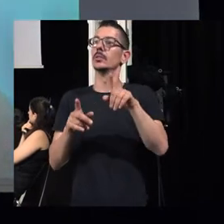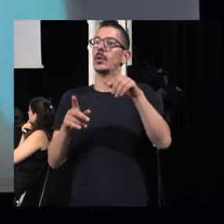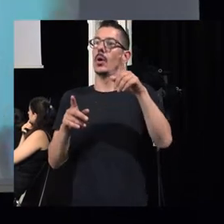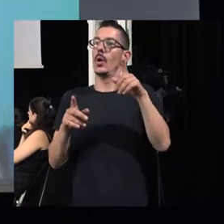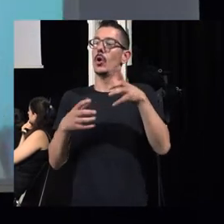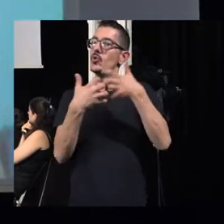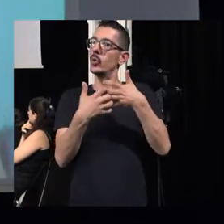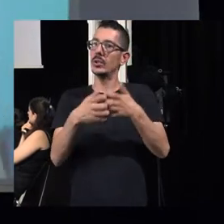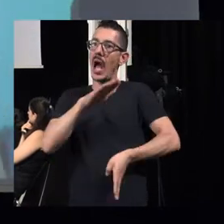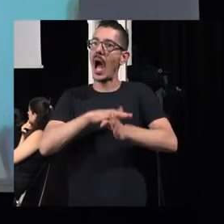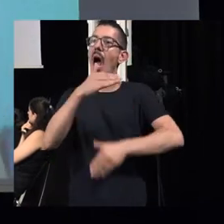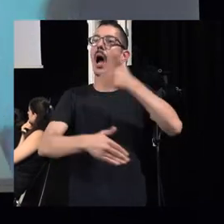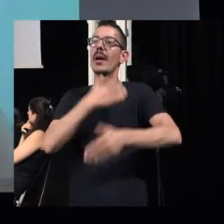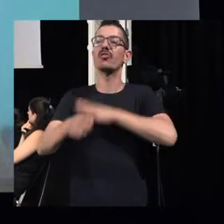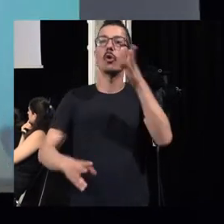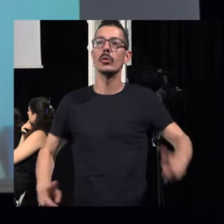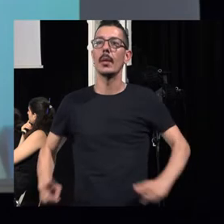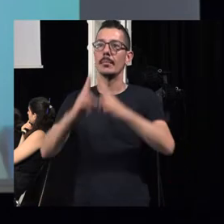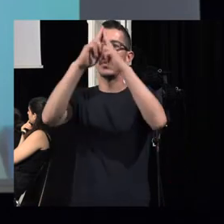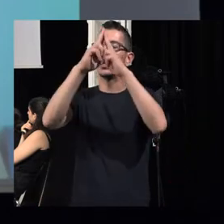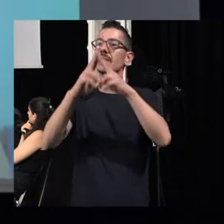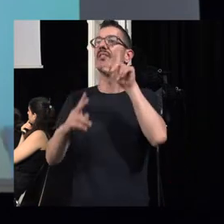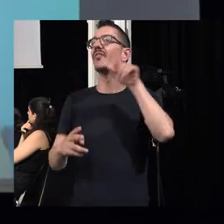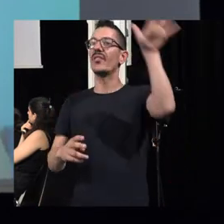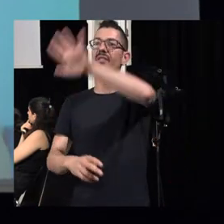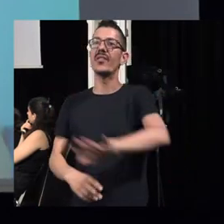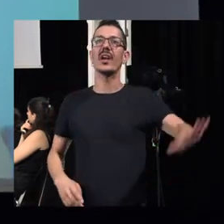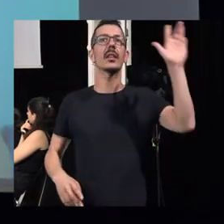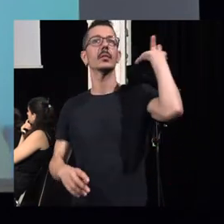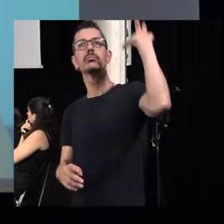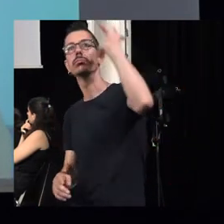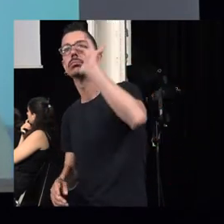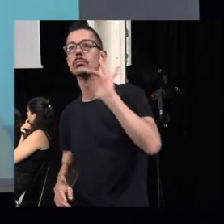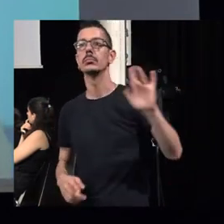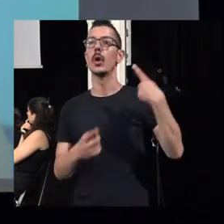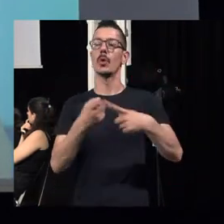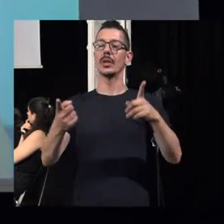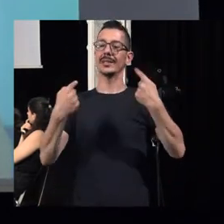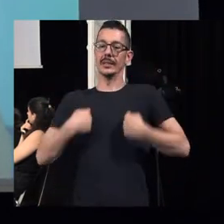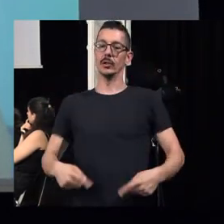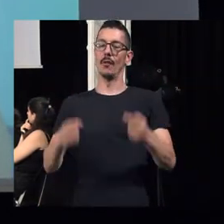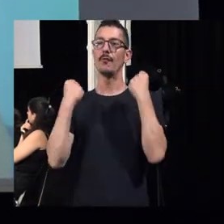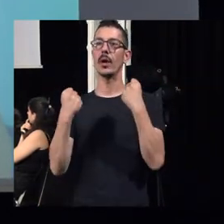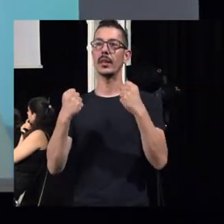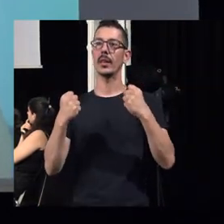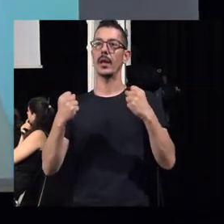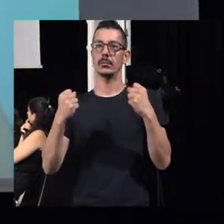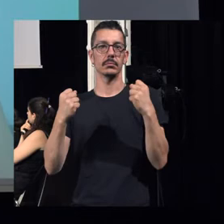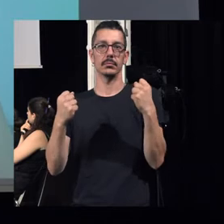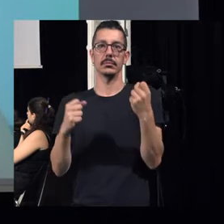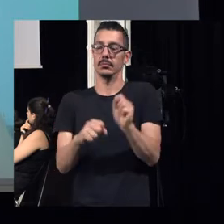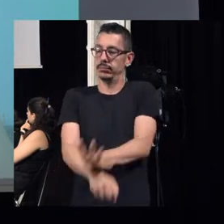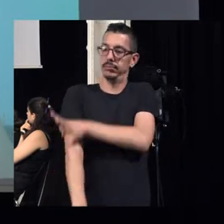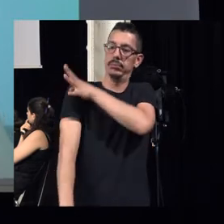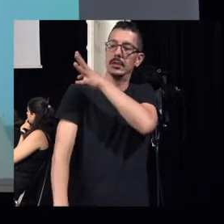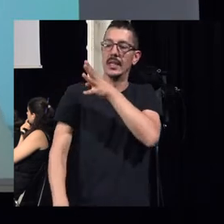París, en todas las ciudades de Francia y en el mundo entero, porque siento una fuerza tremenda. Y ustedes saben que